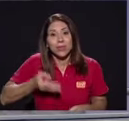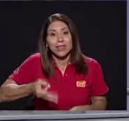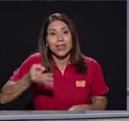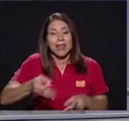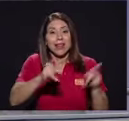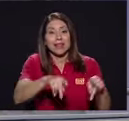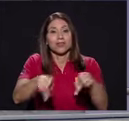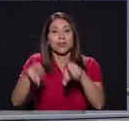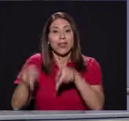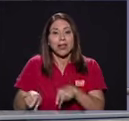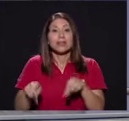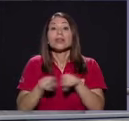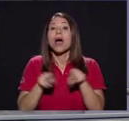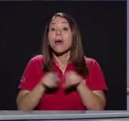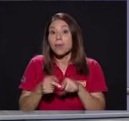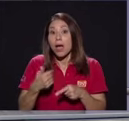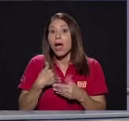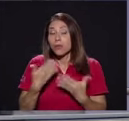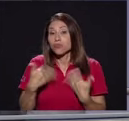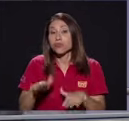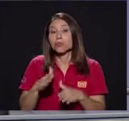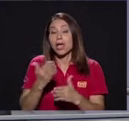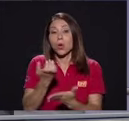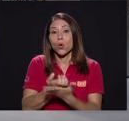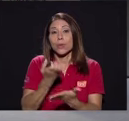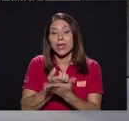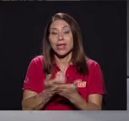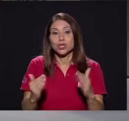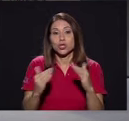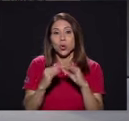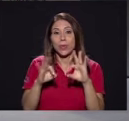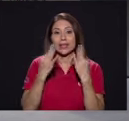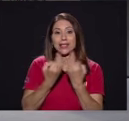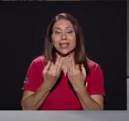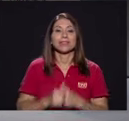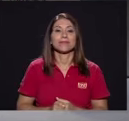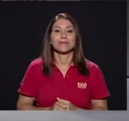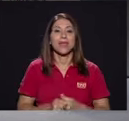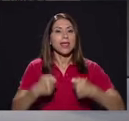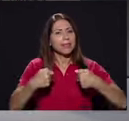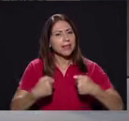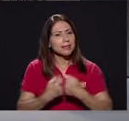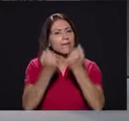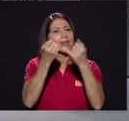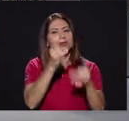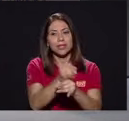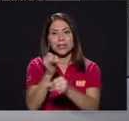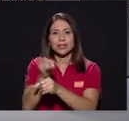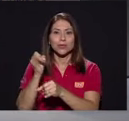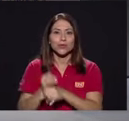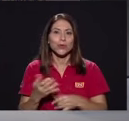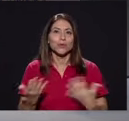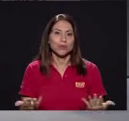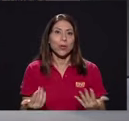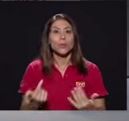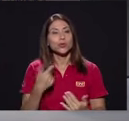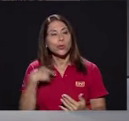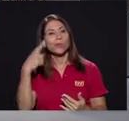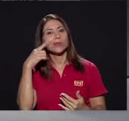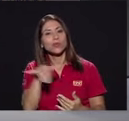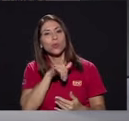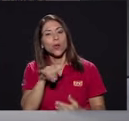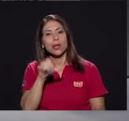ciudadanos, incluso en sus economías domésticas. Sí. Bueno, desafíos desde la institucionalidad, sin duda alguna, yo abrazo lo que dice